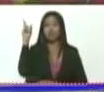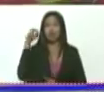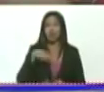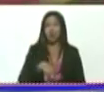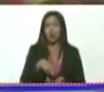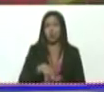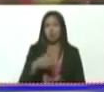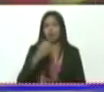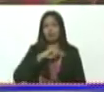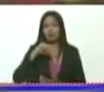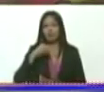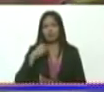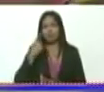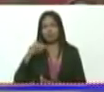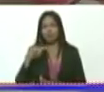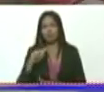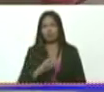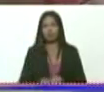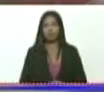uno.